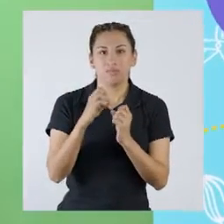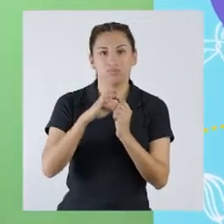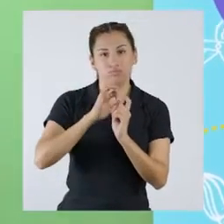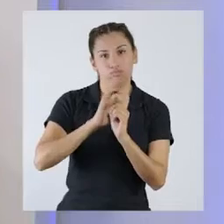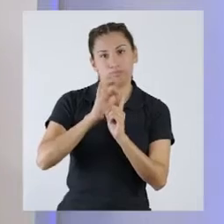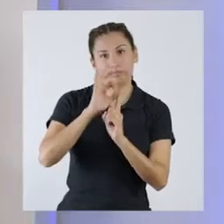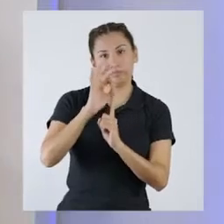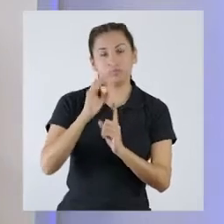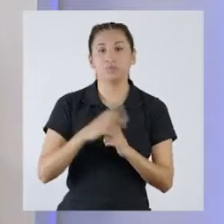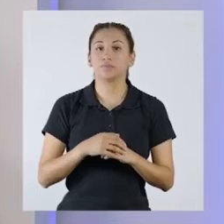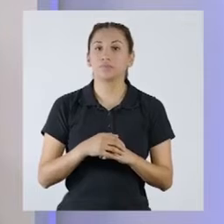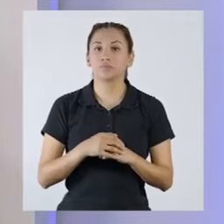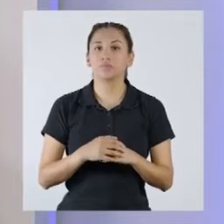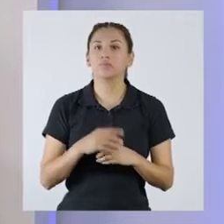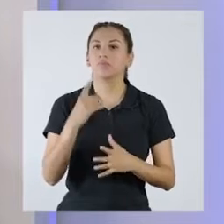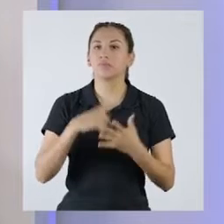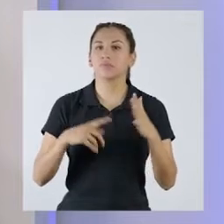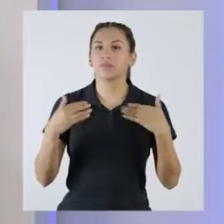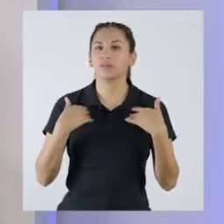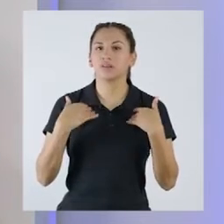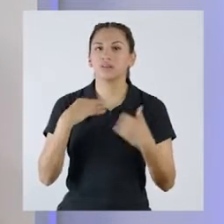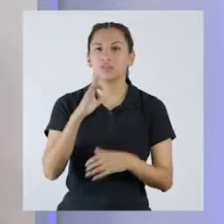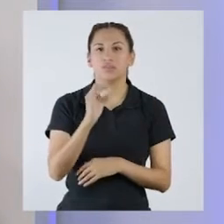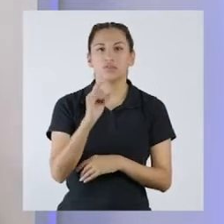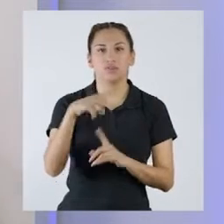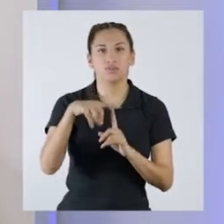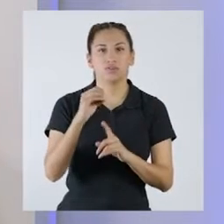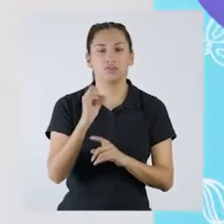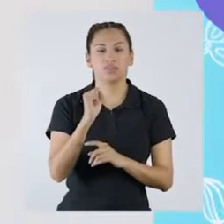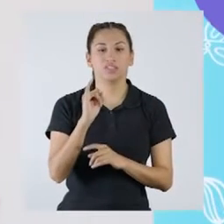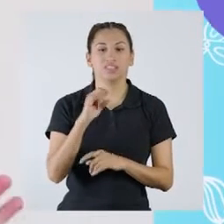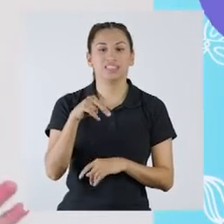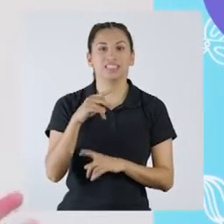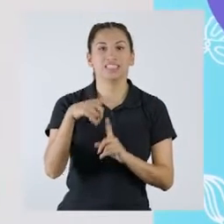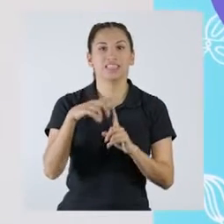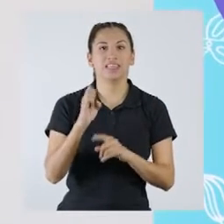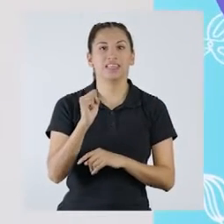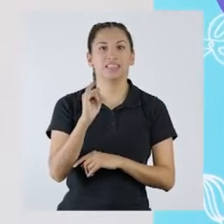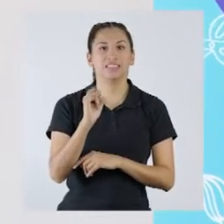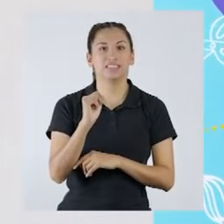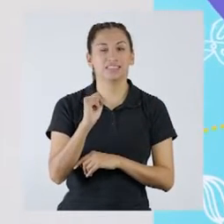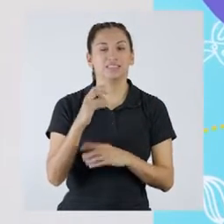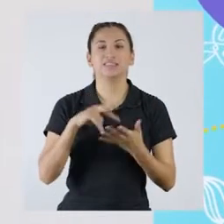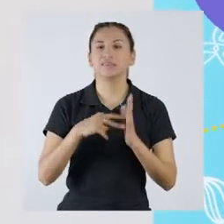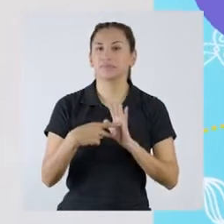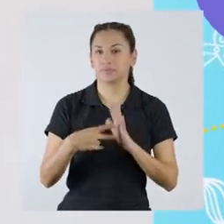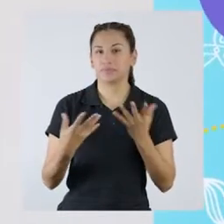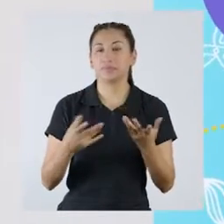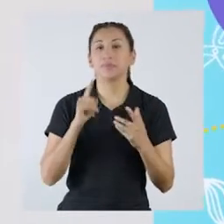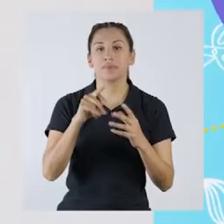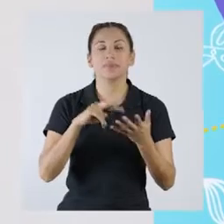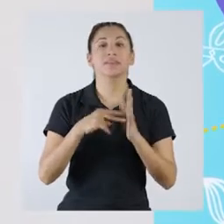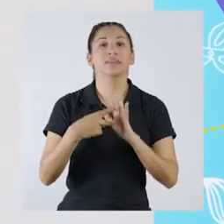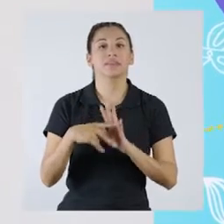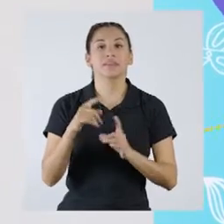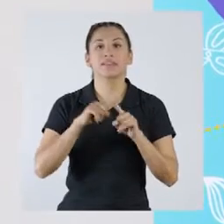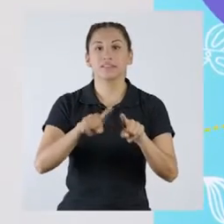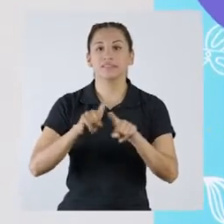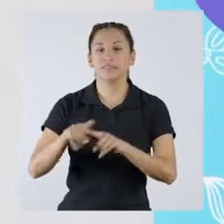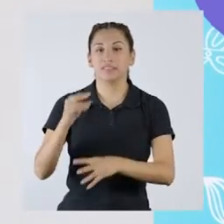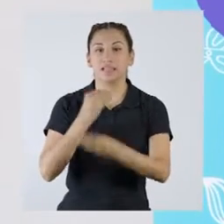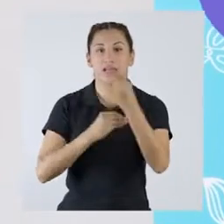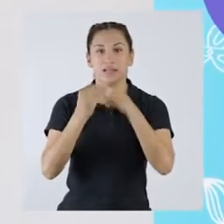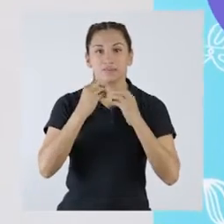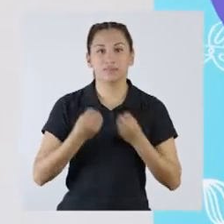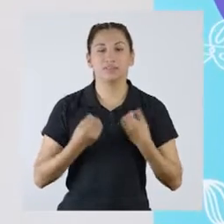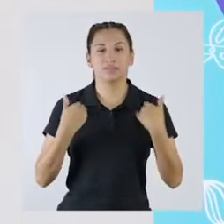global. ¿En qué consiste el proceso de fotosíntesis? El proceso de la fotosíntesis consiste en la fabricación de alimentos